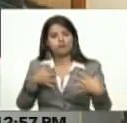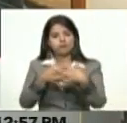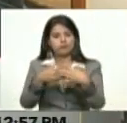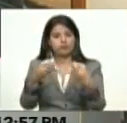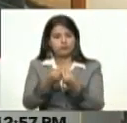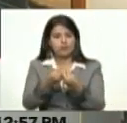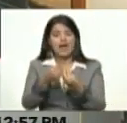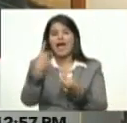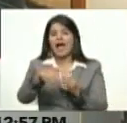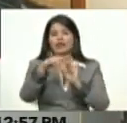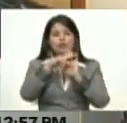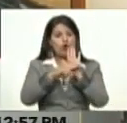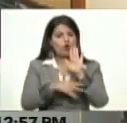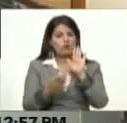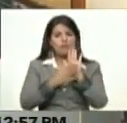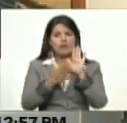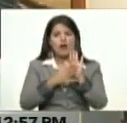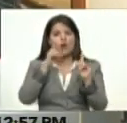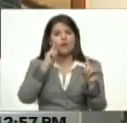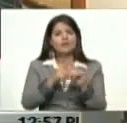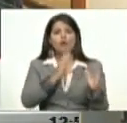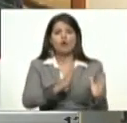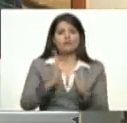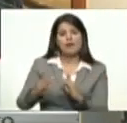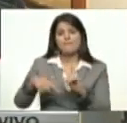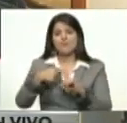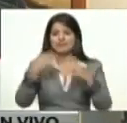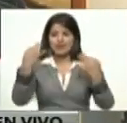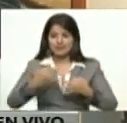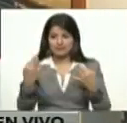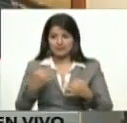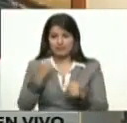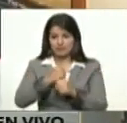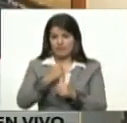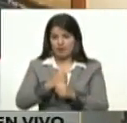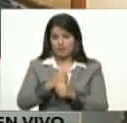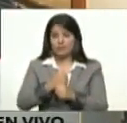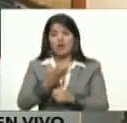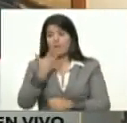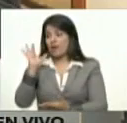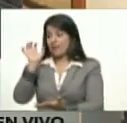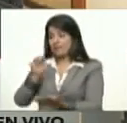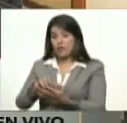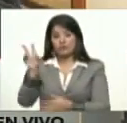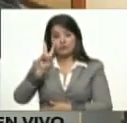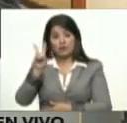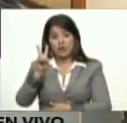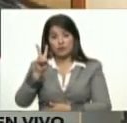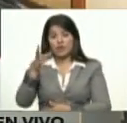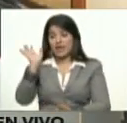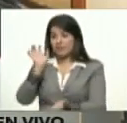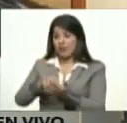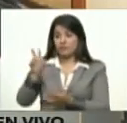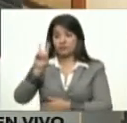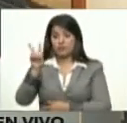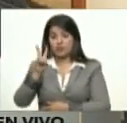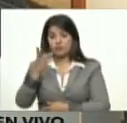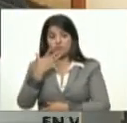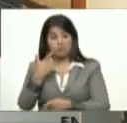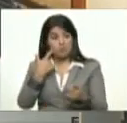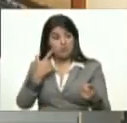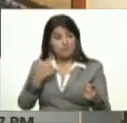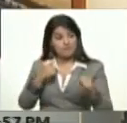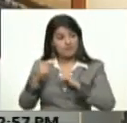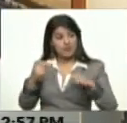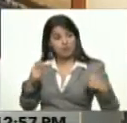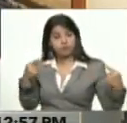compendio de normas para poder ordenar y poder garantizar, donde el Estado venezolano, ante cualquier asociación con privados, se reserva